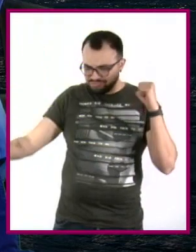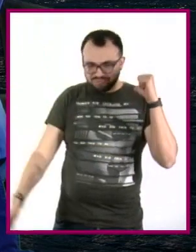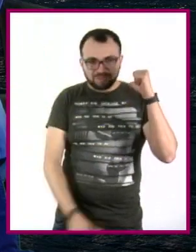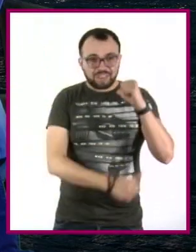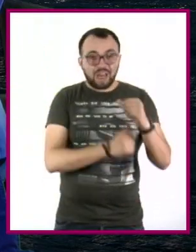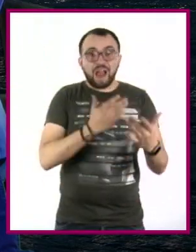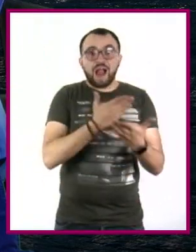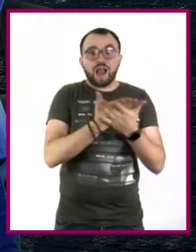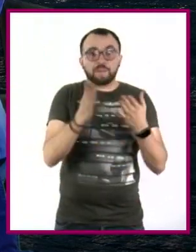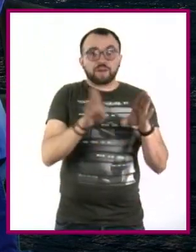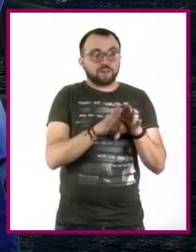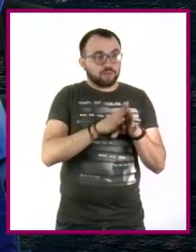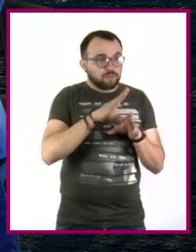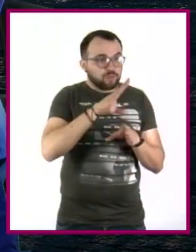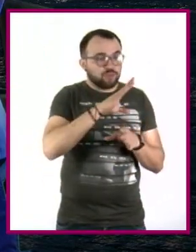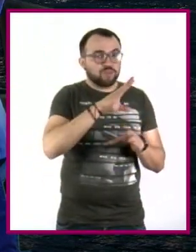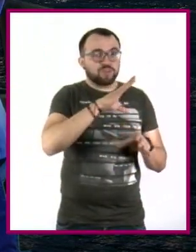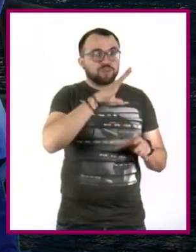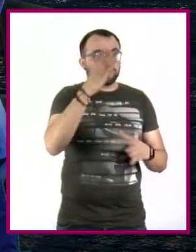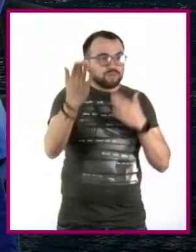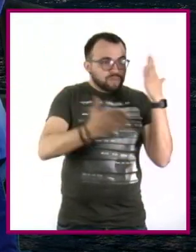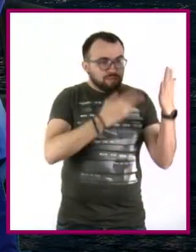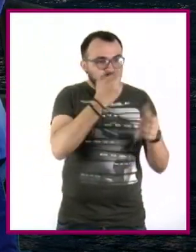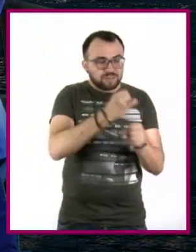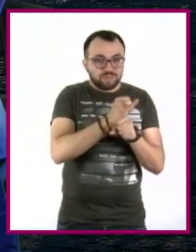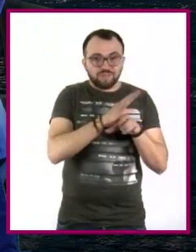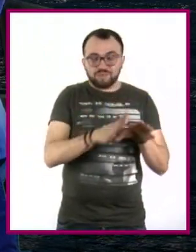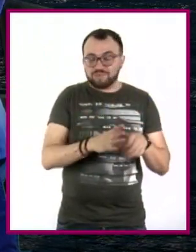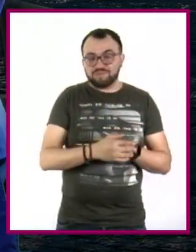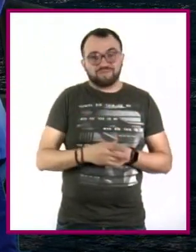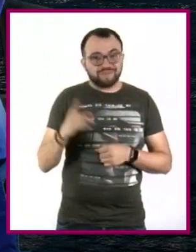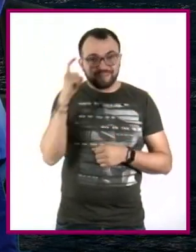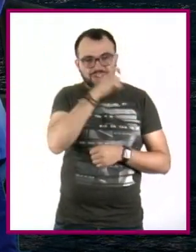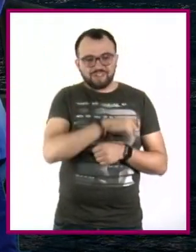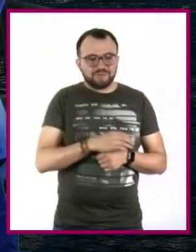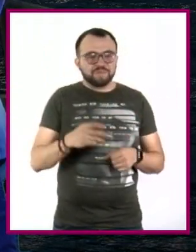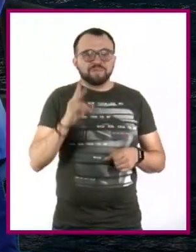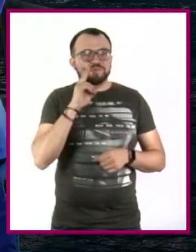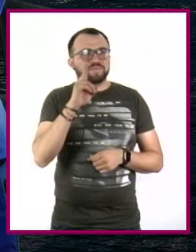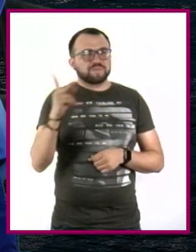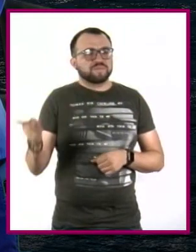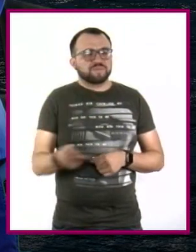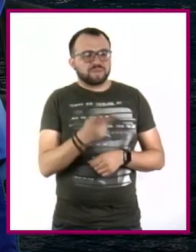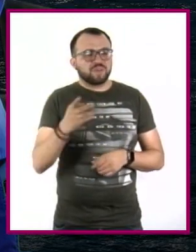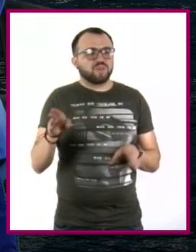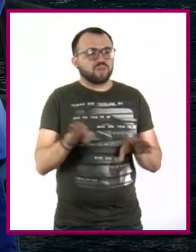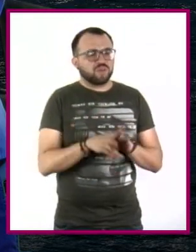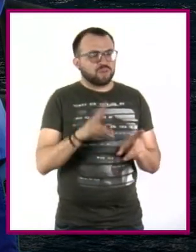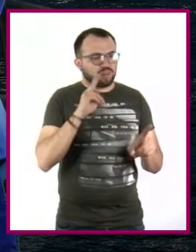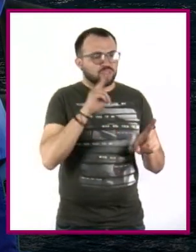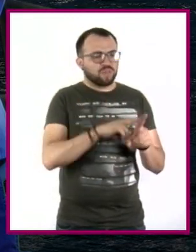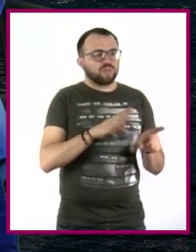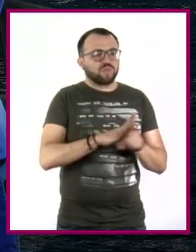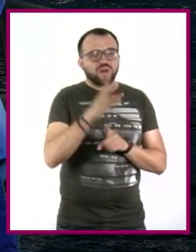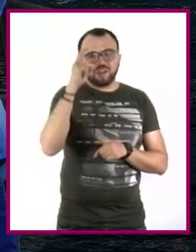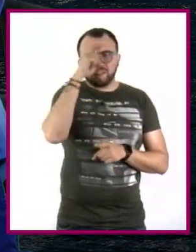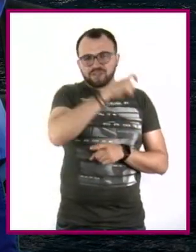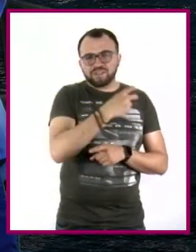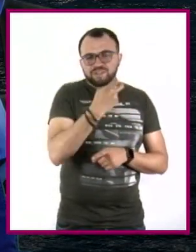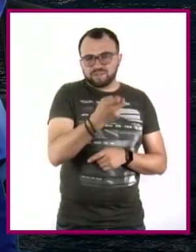reto. ¿Qué tal si preguntamos cómo se interpretan estos datos y cuáles son las dificultades técnicas